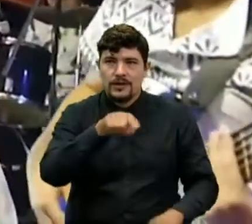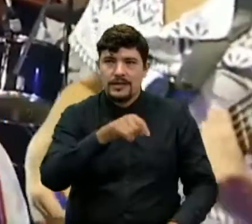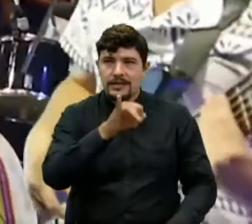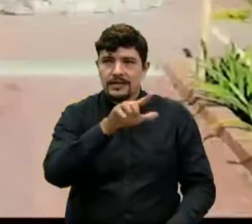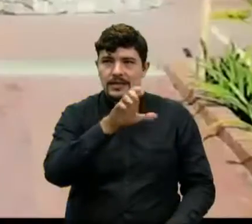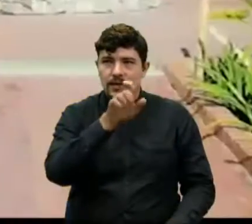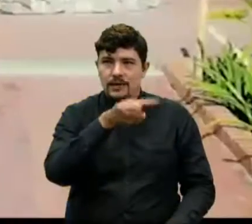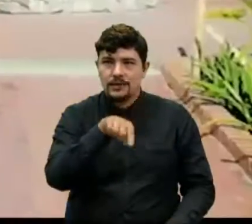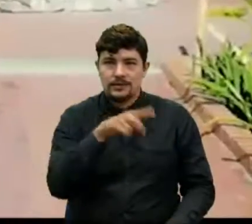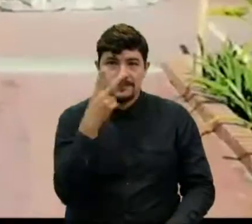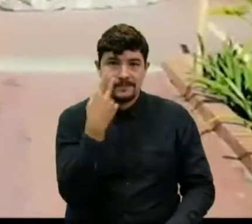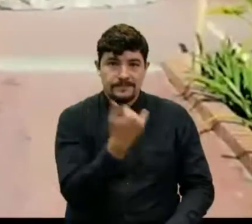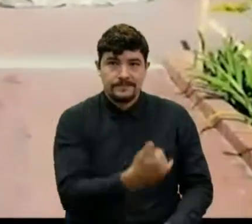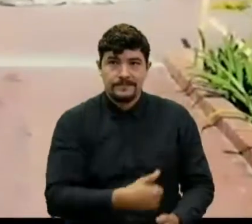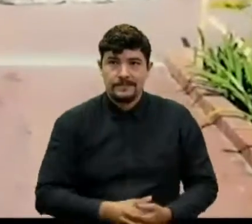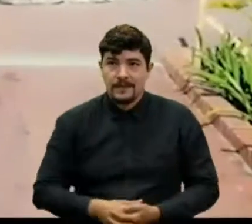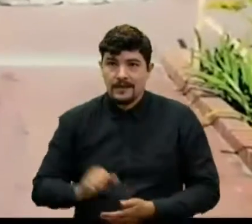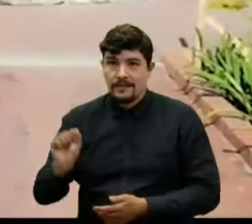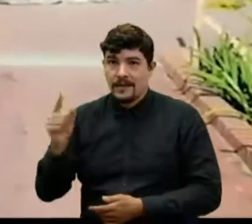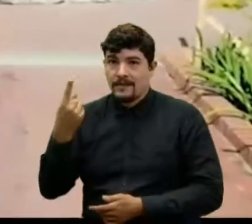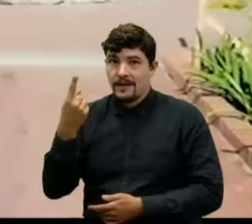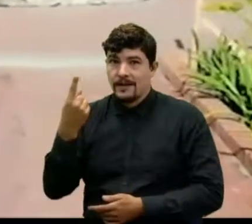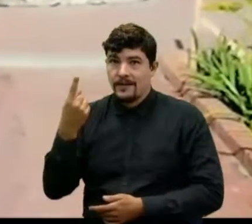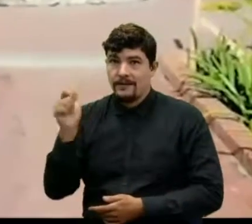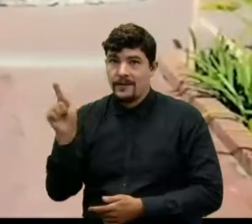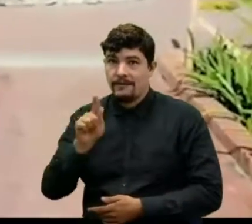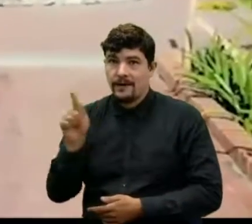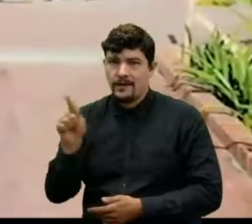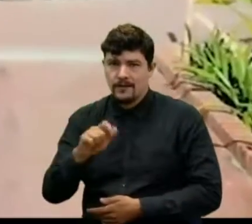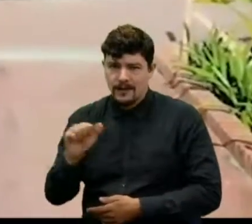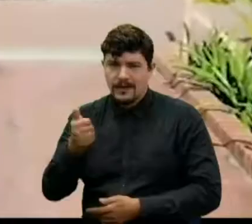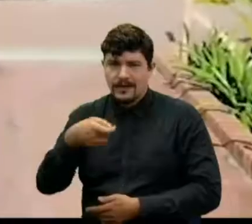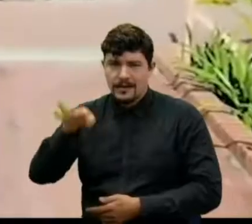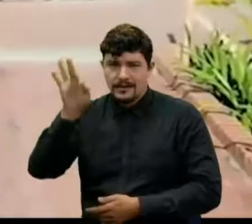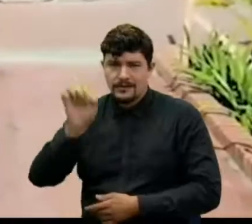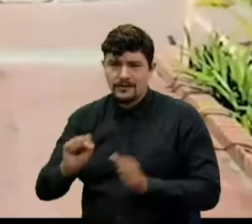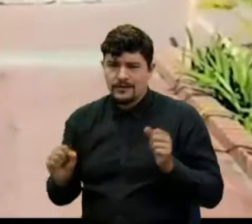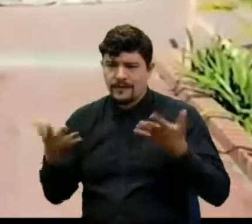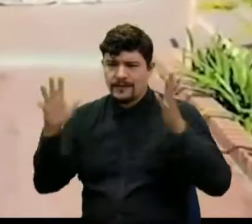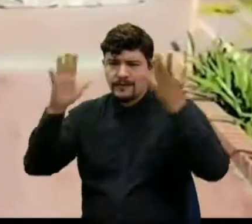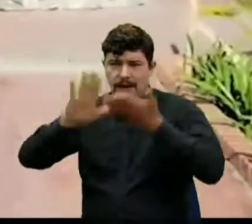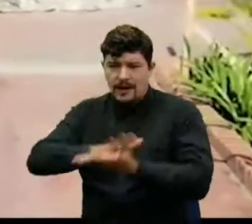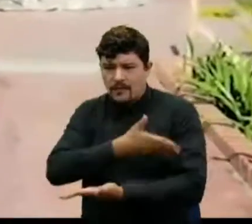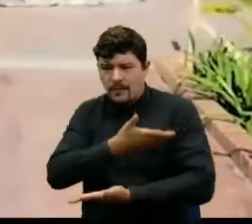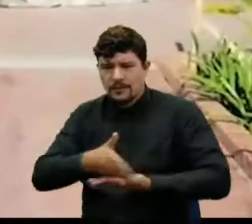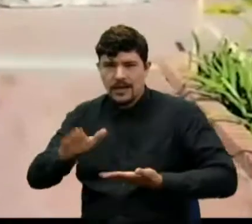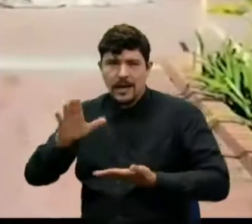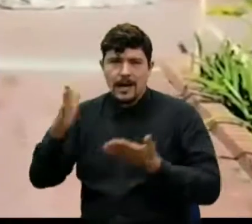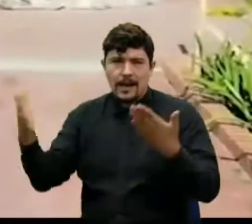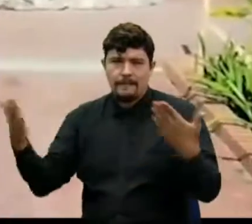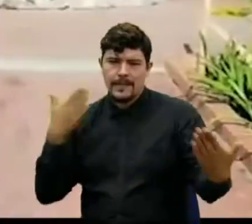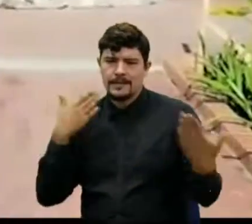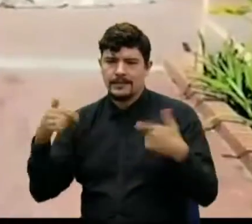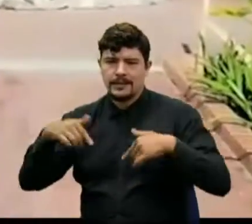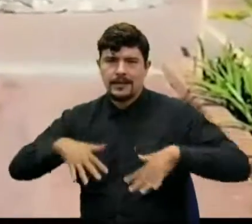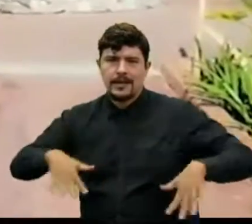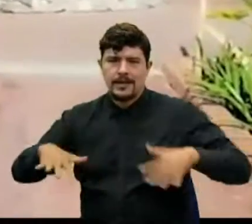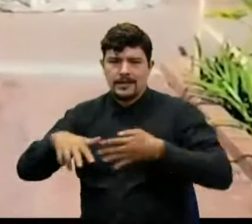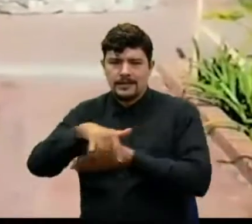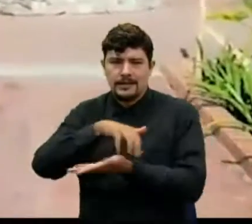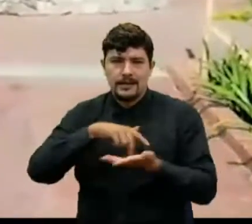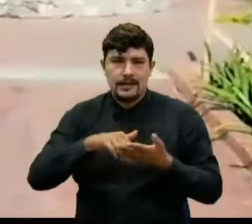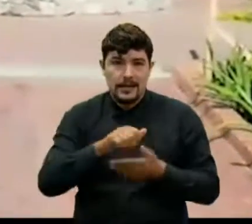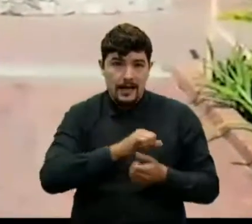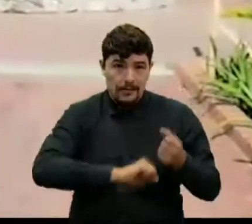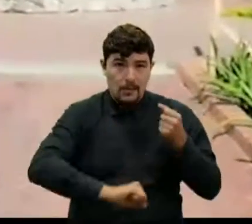está listo. El 31 de enero llega a nuestro municipio el 18º Festival de Música Carranguera del Gran Santander. Evento apoyado por